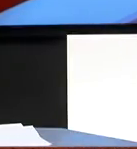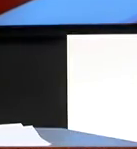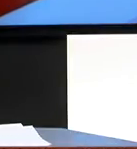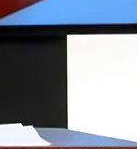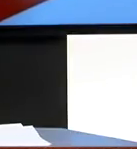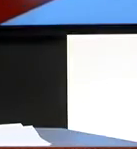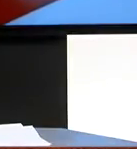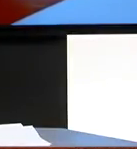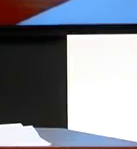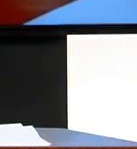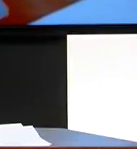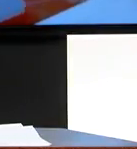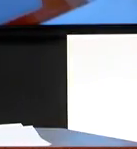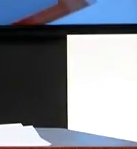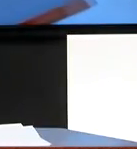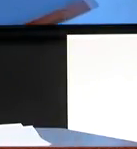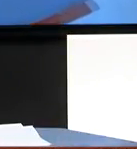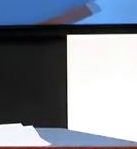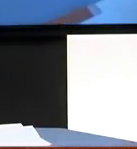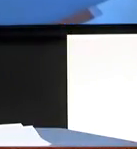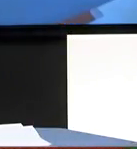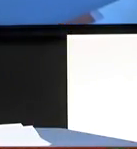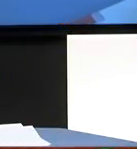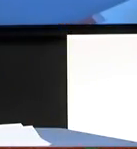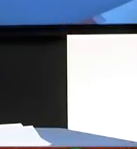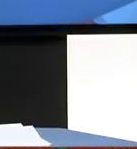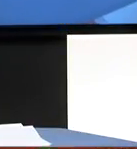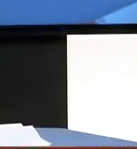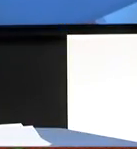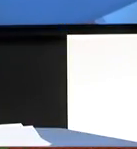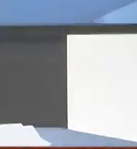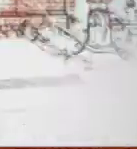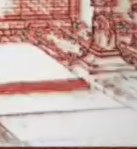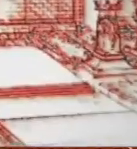placer. Nos sumamos a esa bonita premisa. México es tu museo.